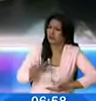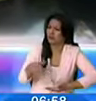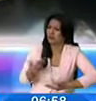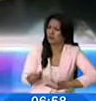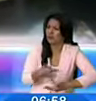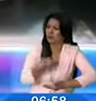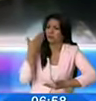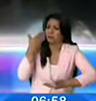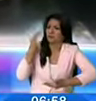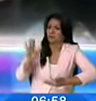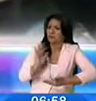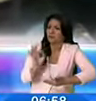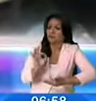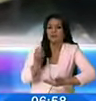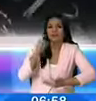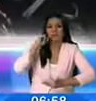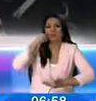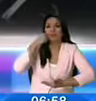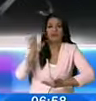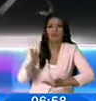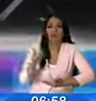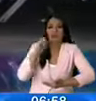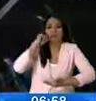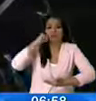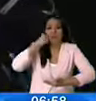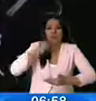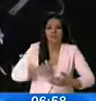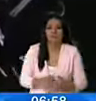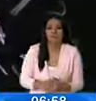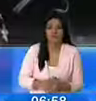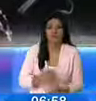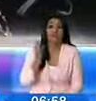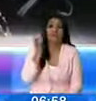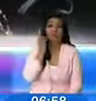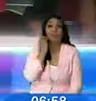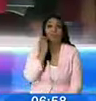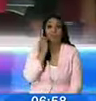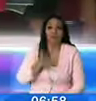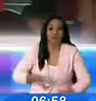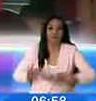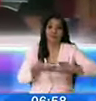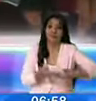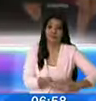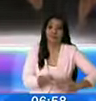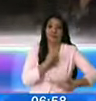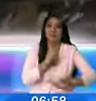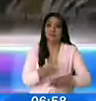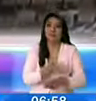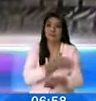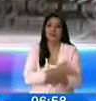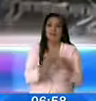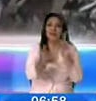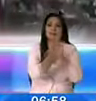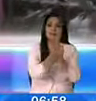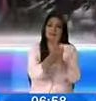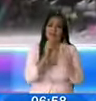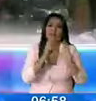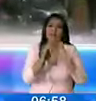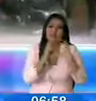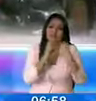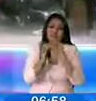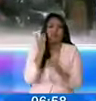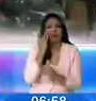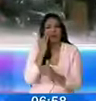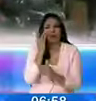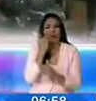y ya ahí sí ya no me recuerdo nada. Según Guaninga, la mujer que habría abandonado a la niña entabló con ella una conversación un tanto sospechosa. Me